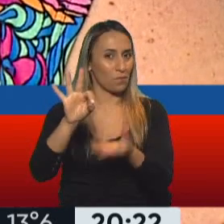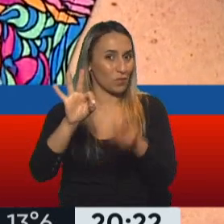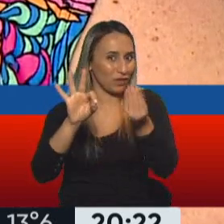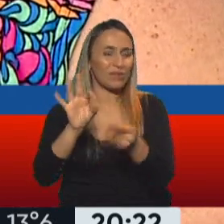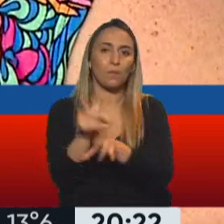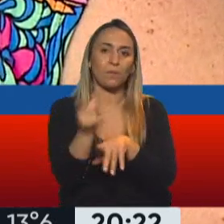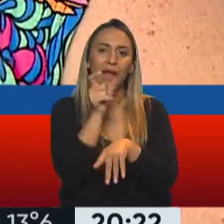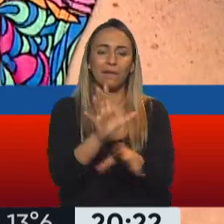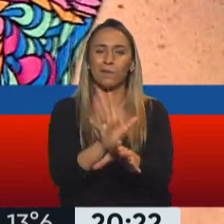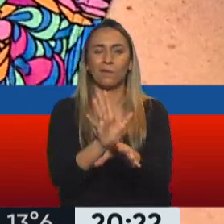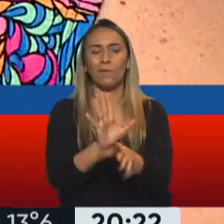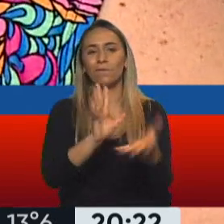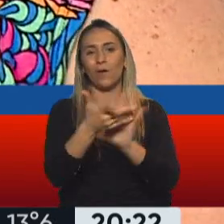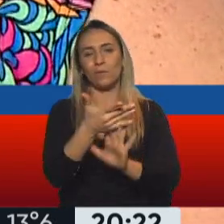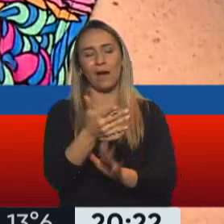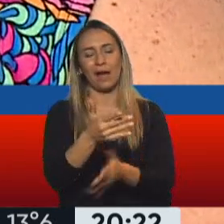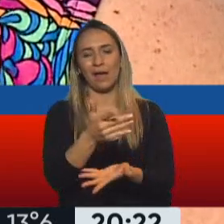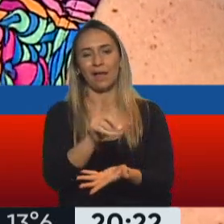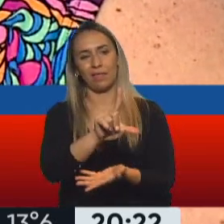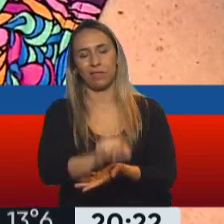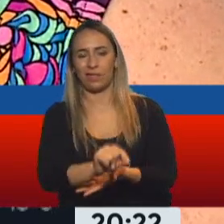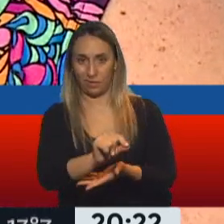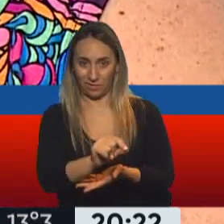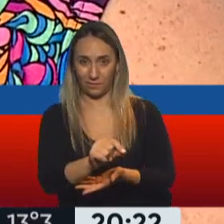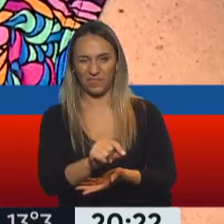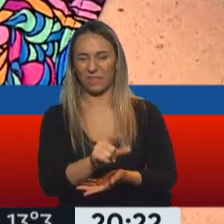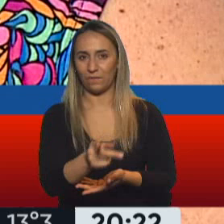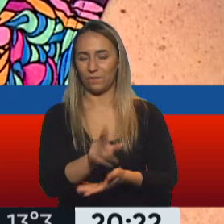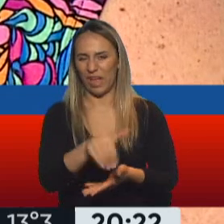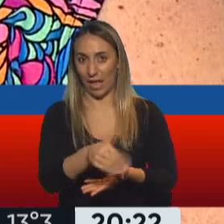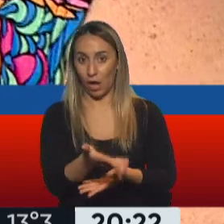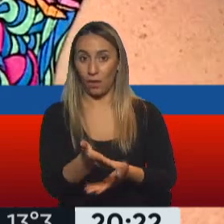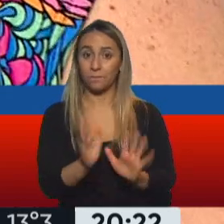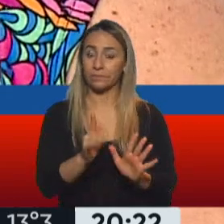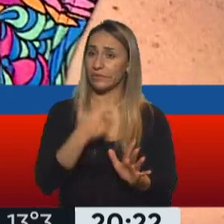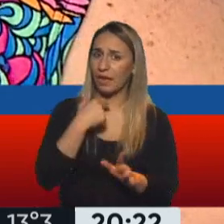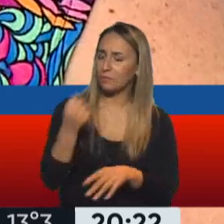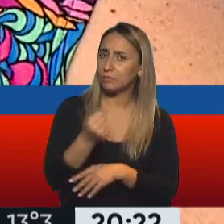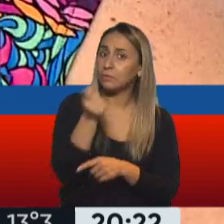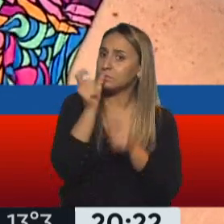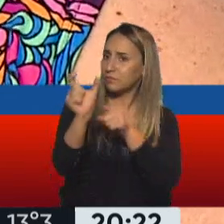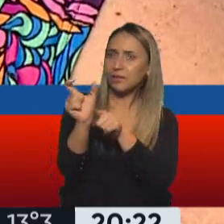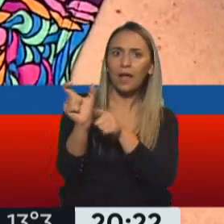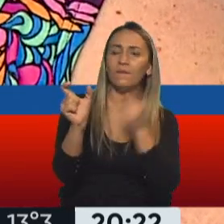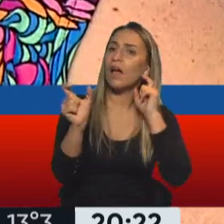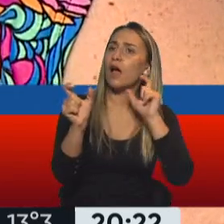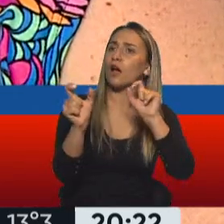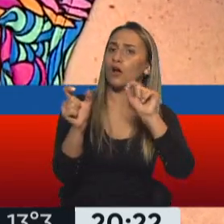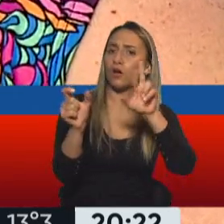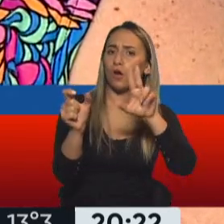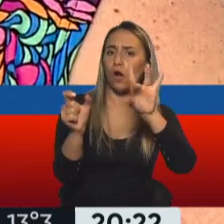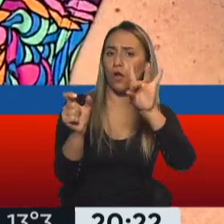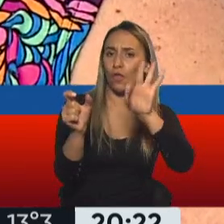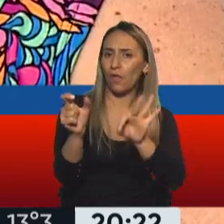peyorativo. Intentando, bueno, revertir esta situación, ¿no? Que viene, que, digamos, sacarle este